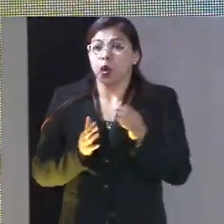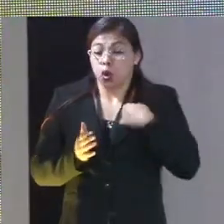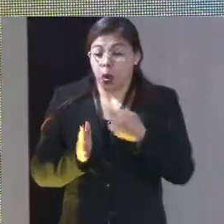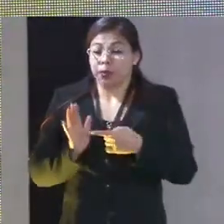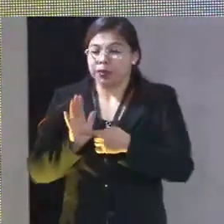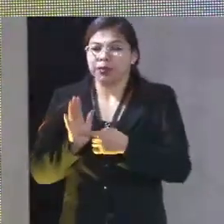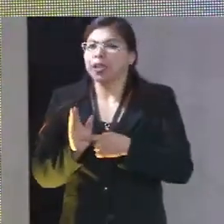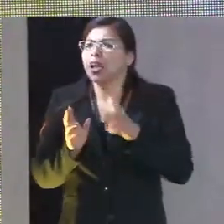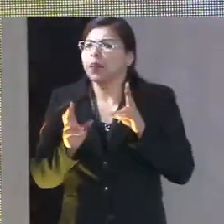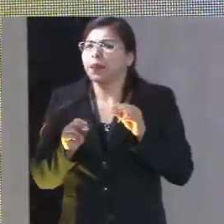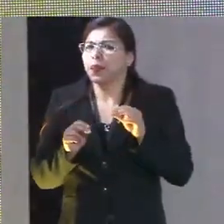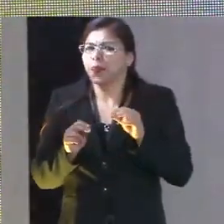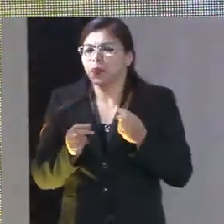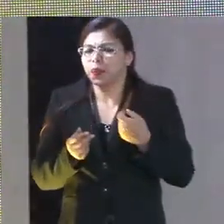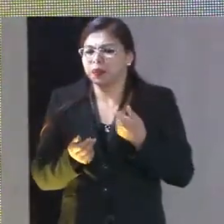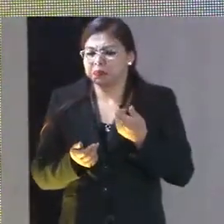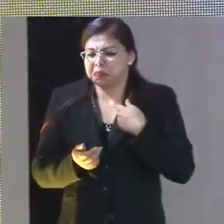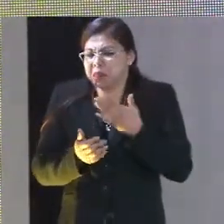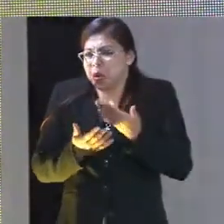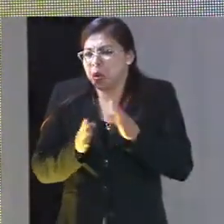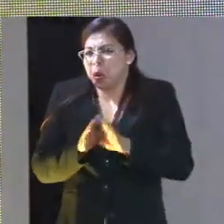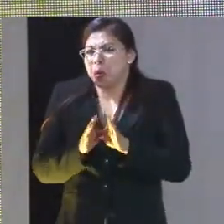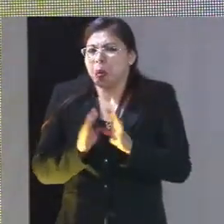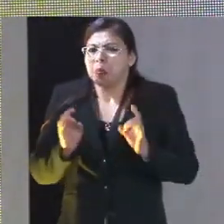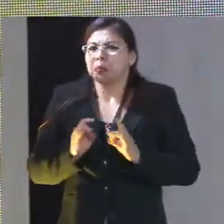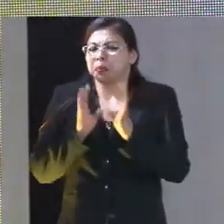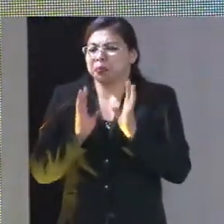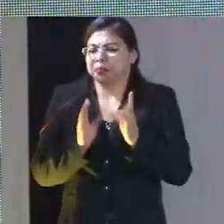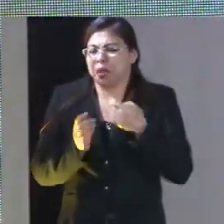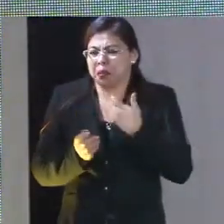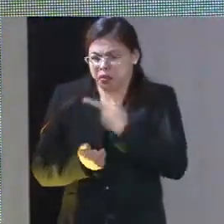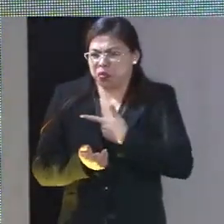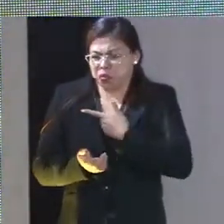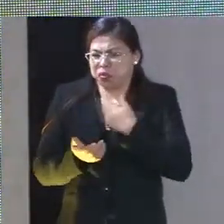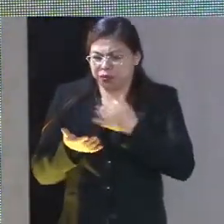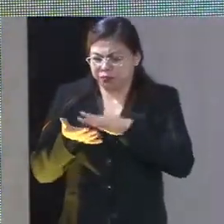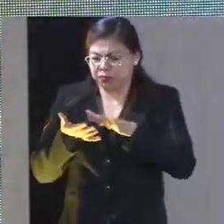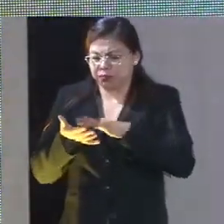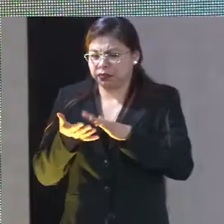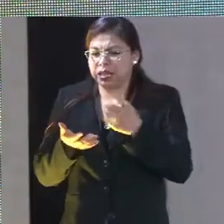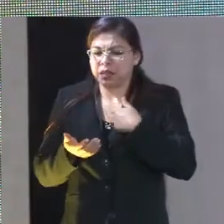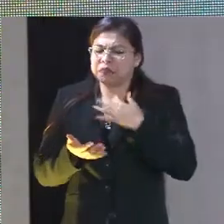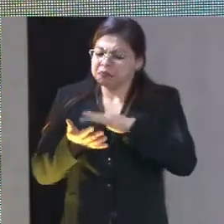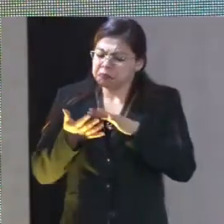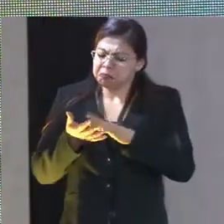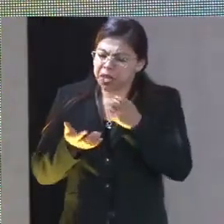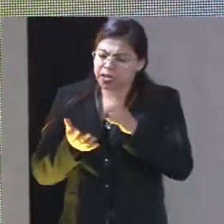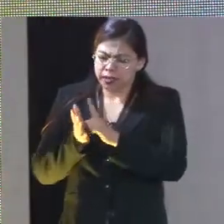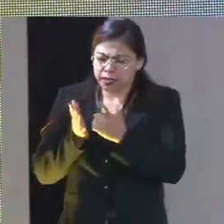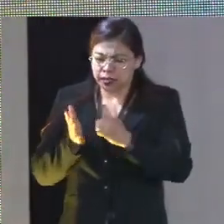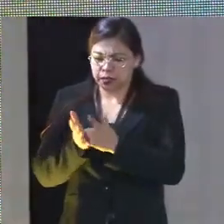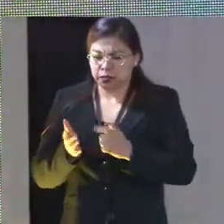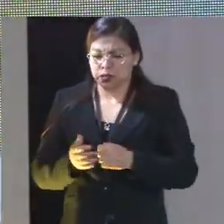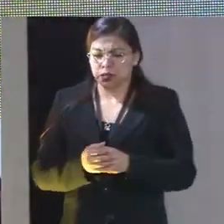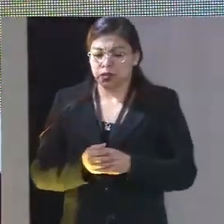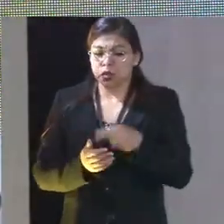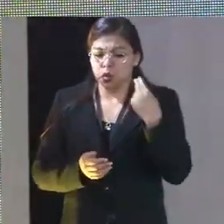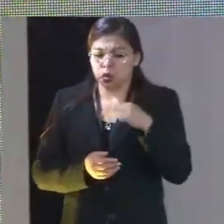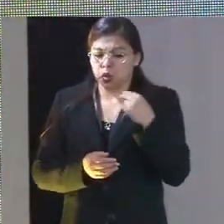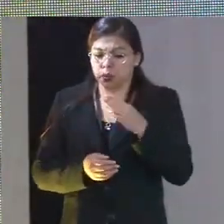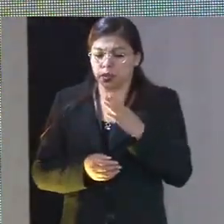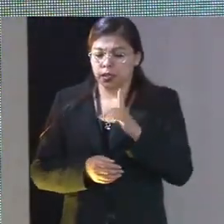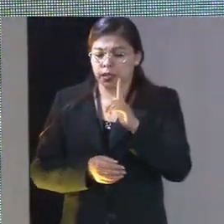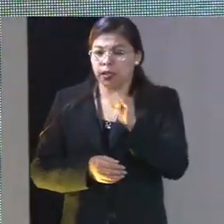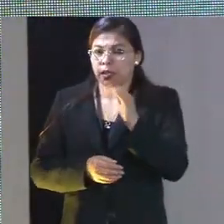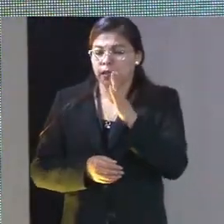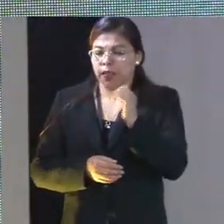los libros que va uno a presentar, uno también lee libros por gusto. Leí con mucho gusto el libro de Pedro, que se llama La